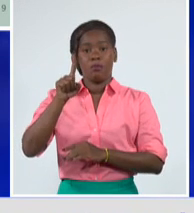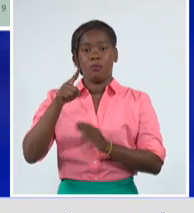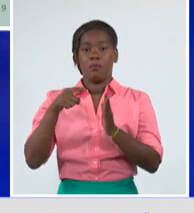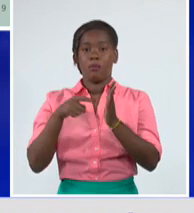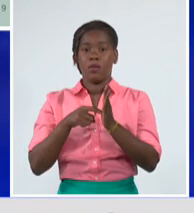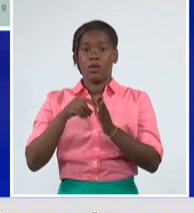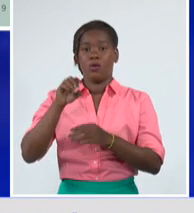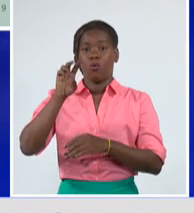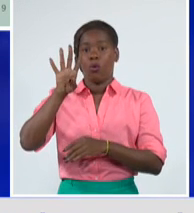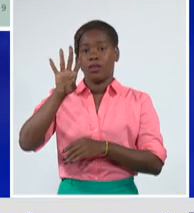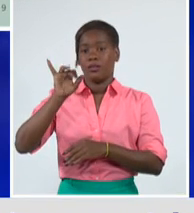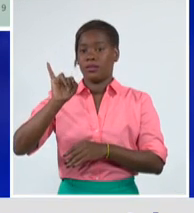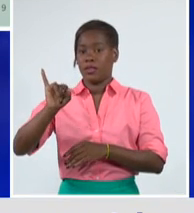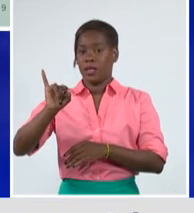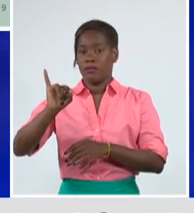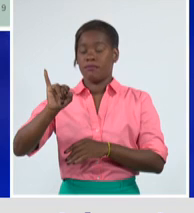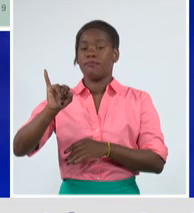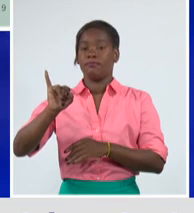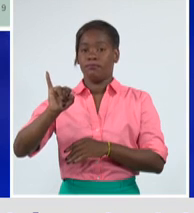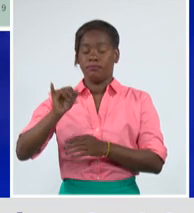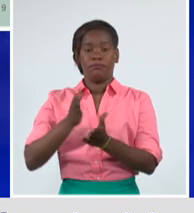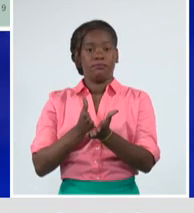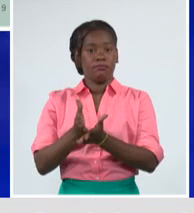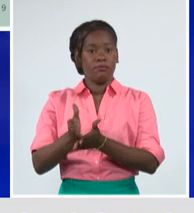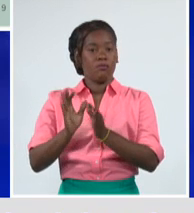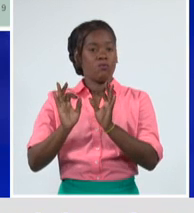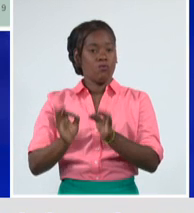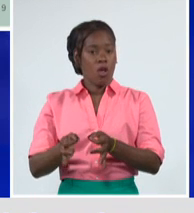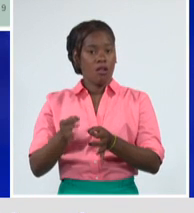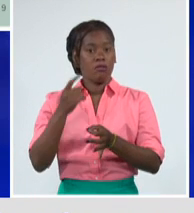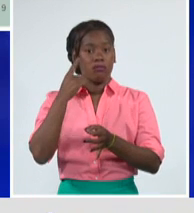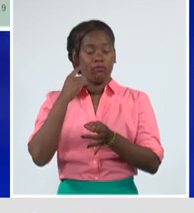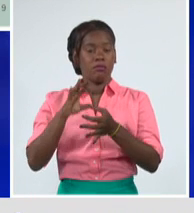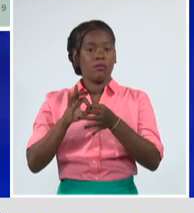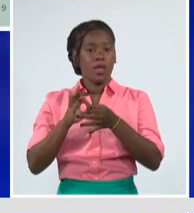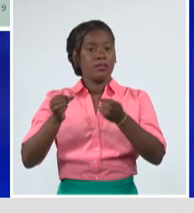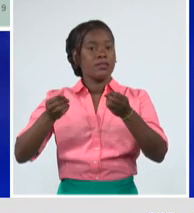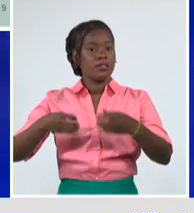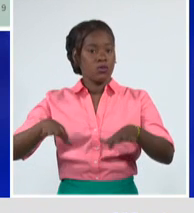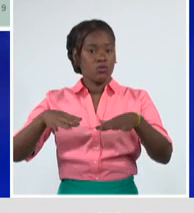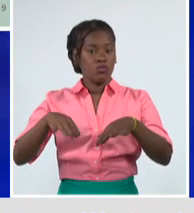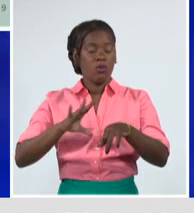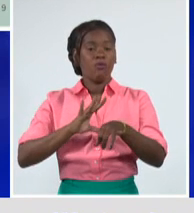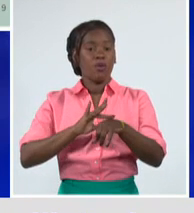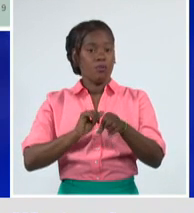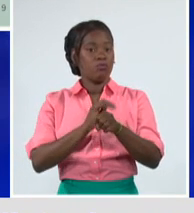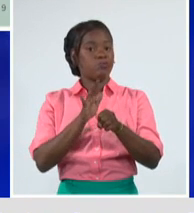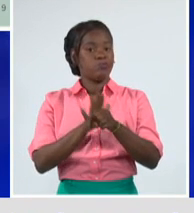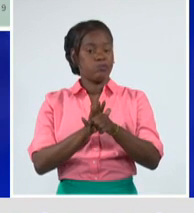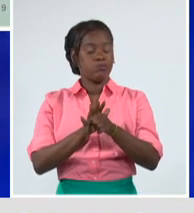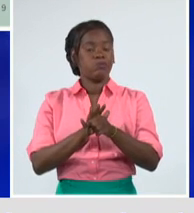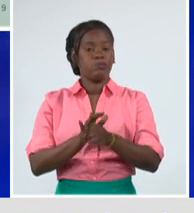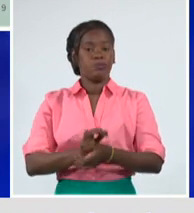de 1.046, todavía muy complejo desde el punto de vista epidemiológico